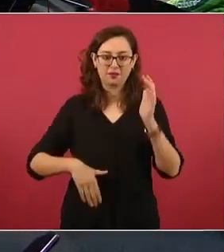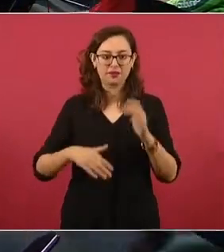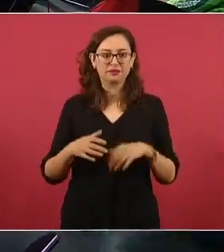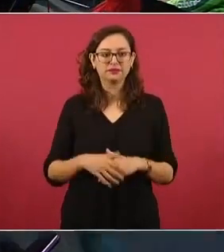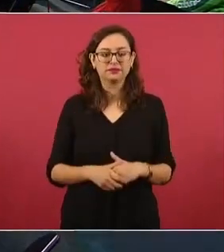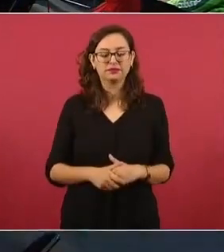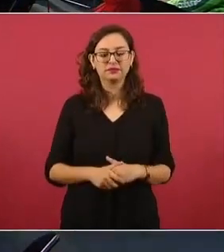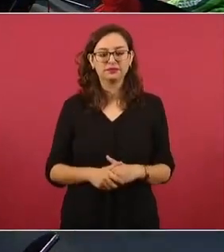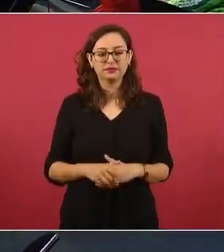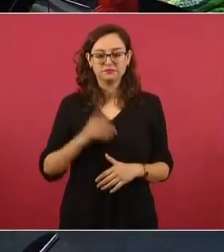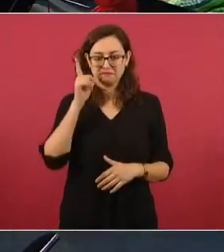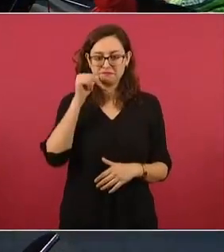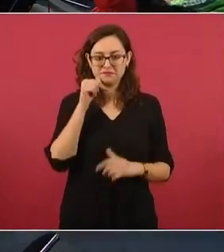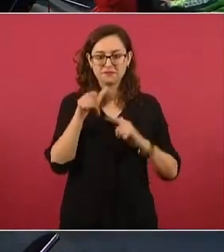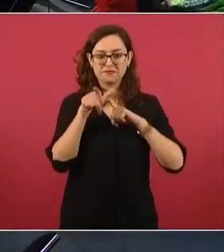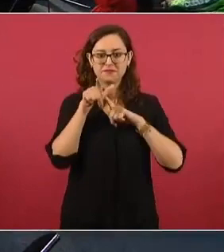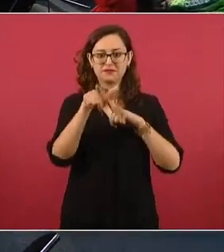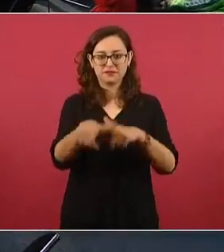pendiente para mañana.